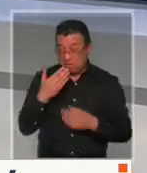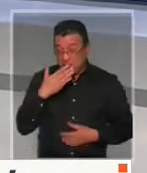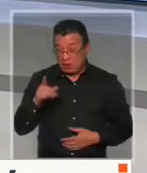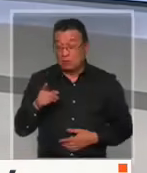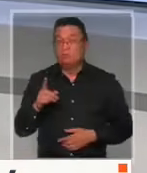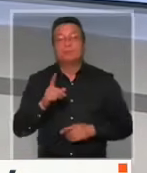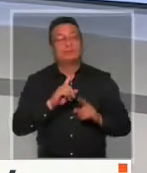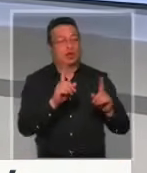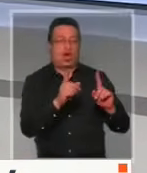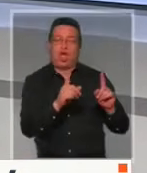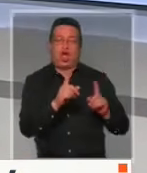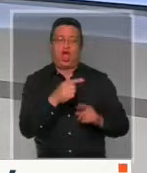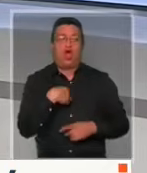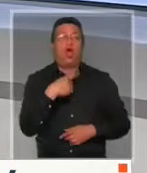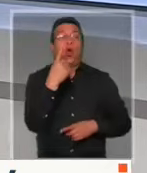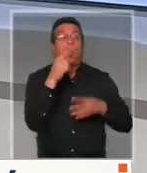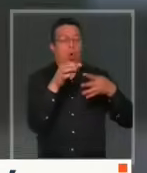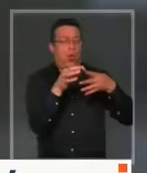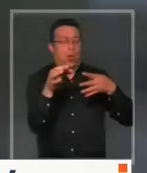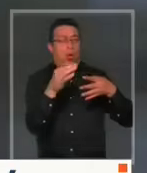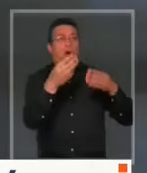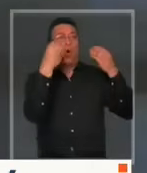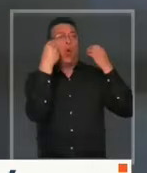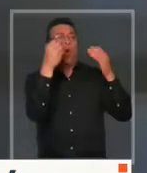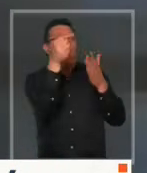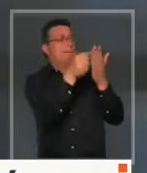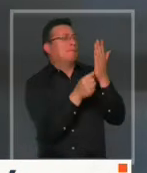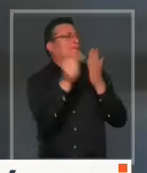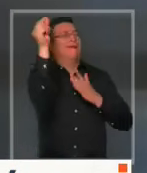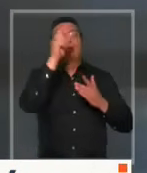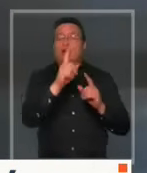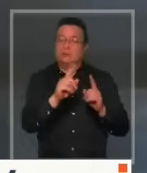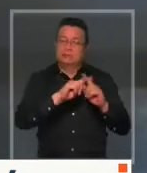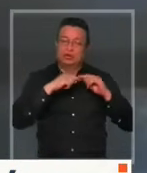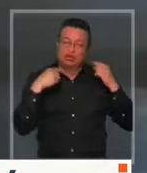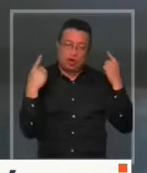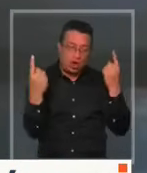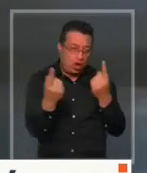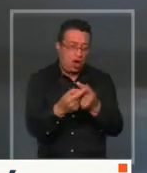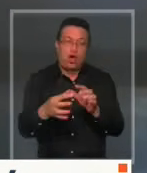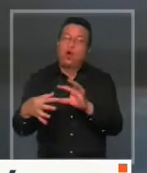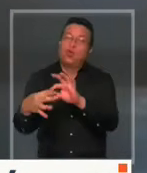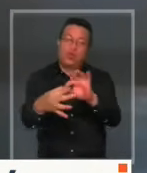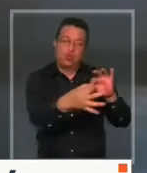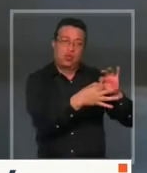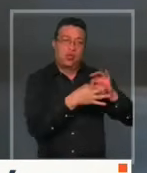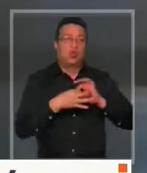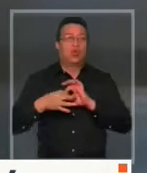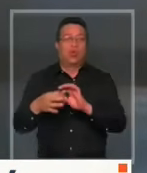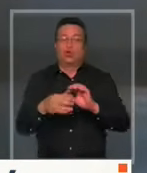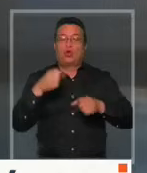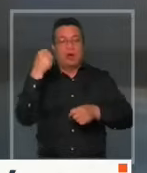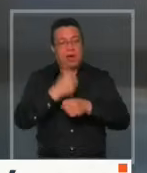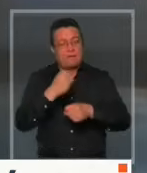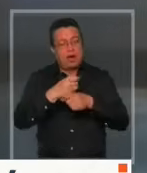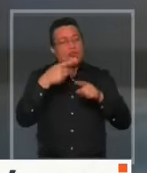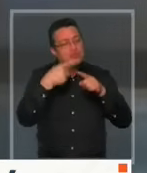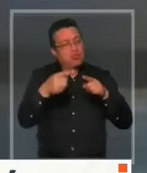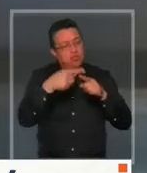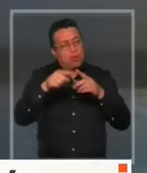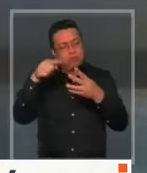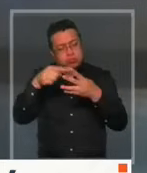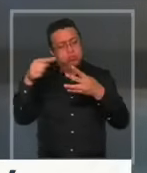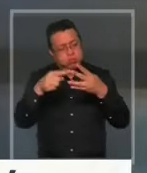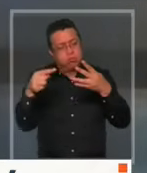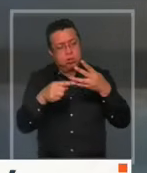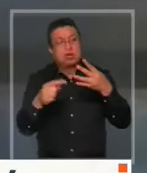Ramón, en las balas de plata en seguridad. La seguridad se enfrenta con batalla en muchos campos a la vez y